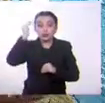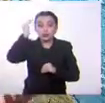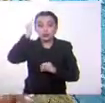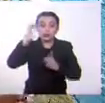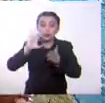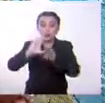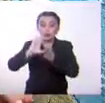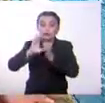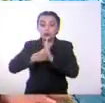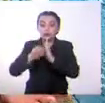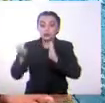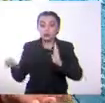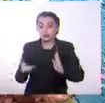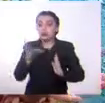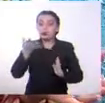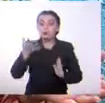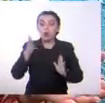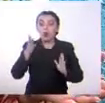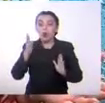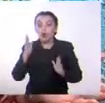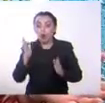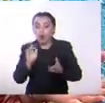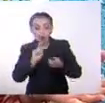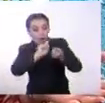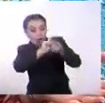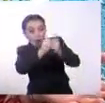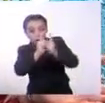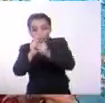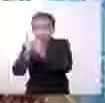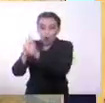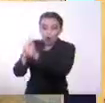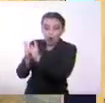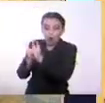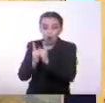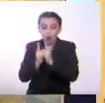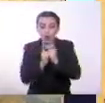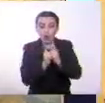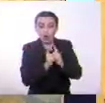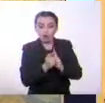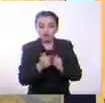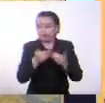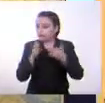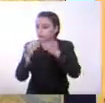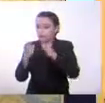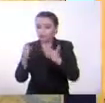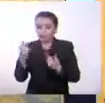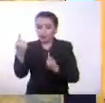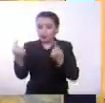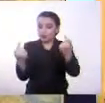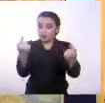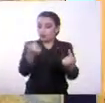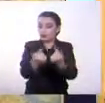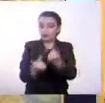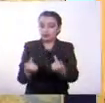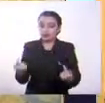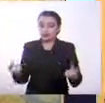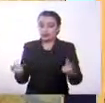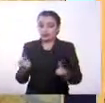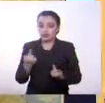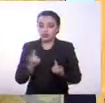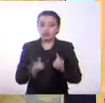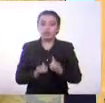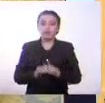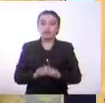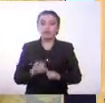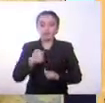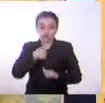partir de ahí interactuar con otras personas, ¿verdad? Claro, y comienza entonces también a cambiar todos esos elementos que nos definen